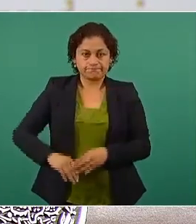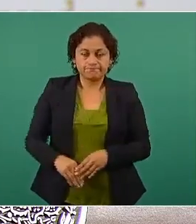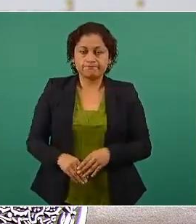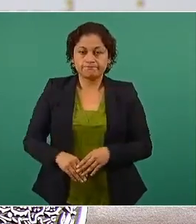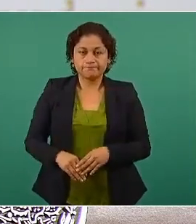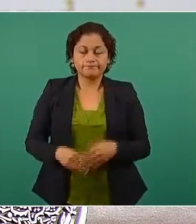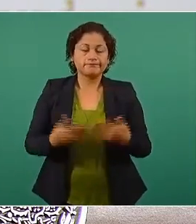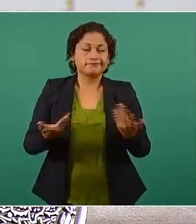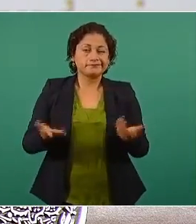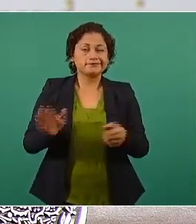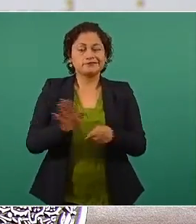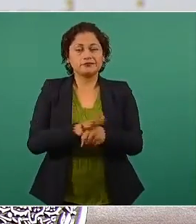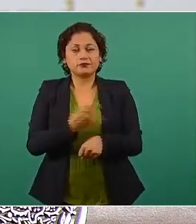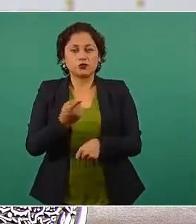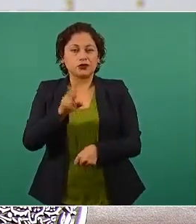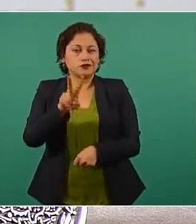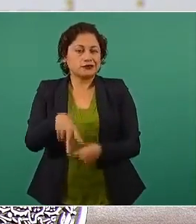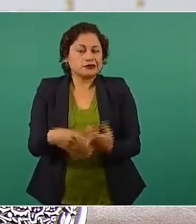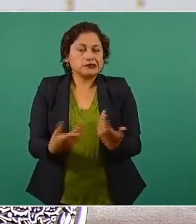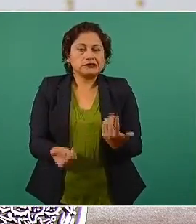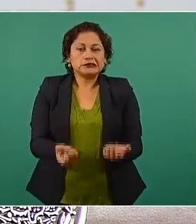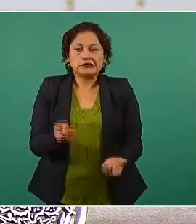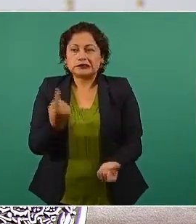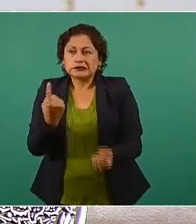porque a veces